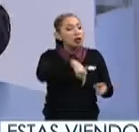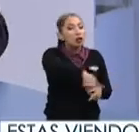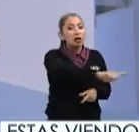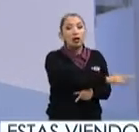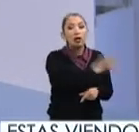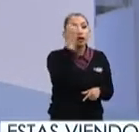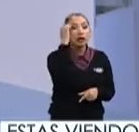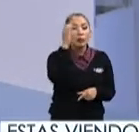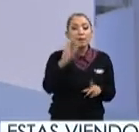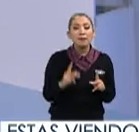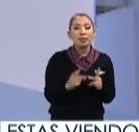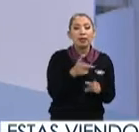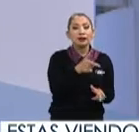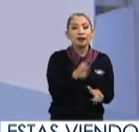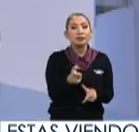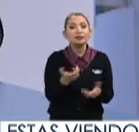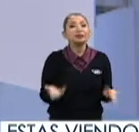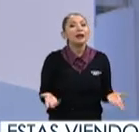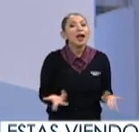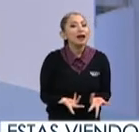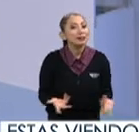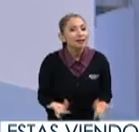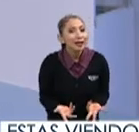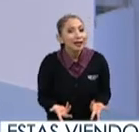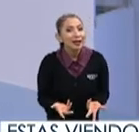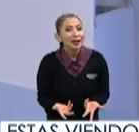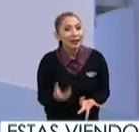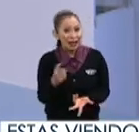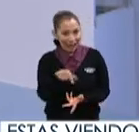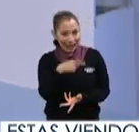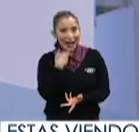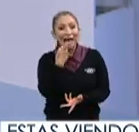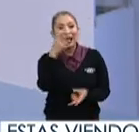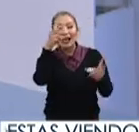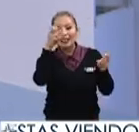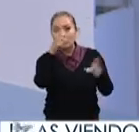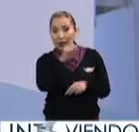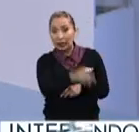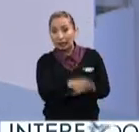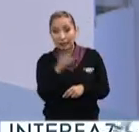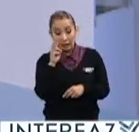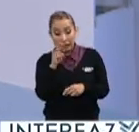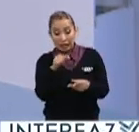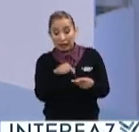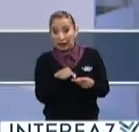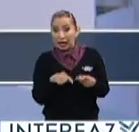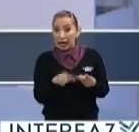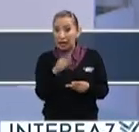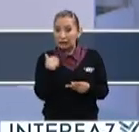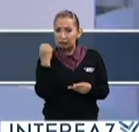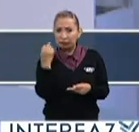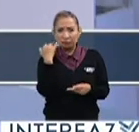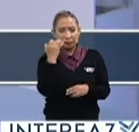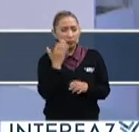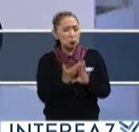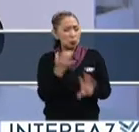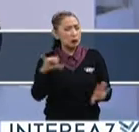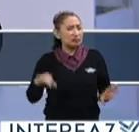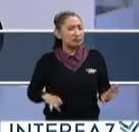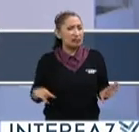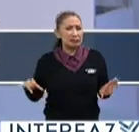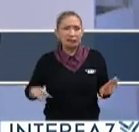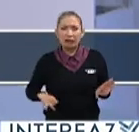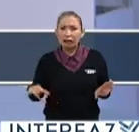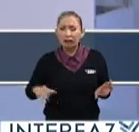criminal ante el tráfico de armas ilegales. Entonces, como puede darse cuenta nuestro auditorio, se trató de un foro muy interesante para